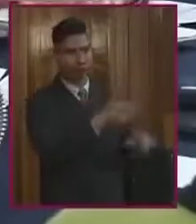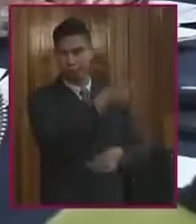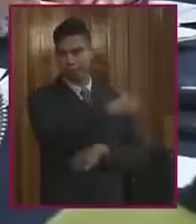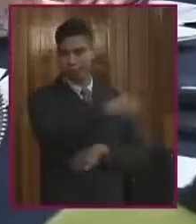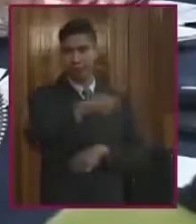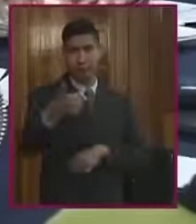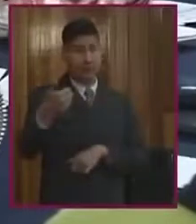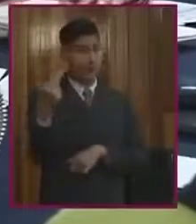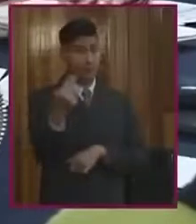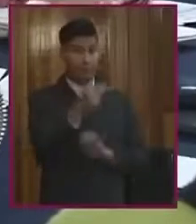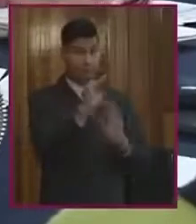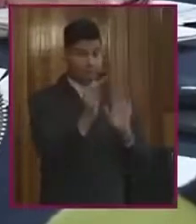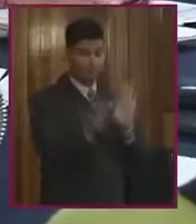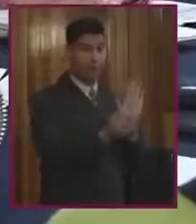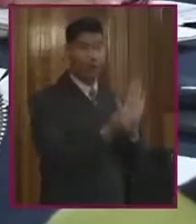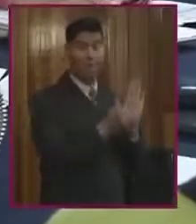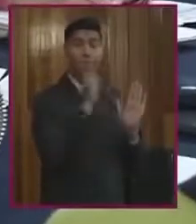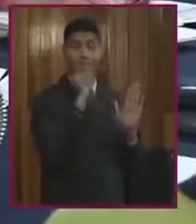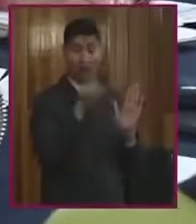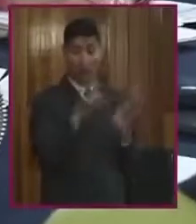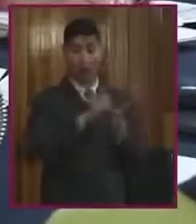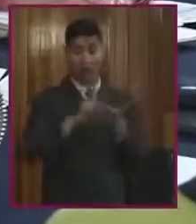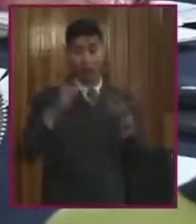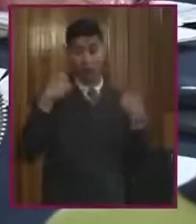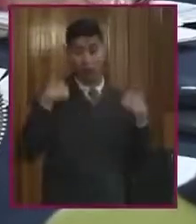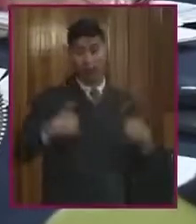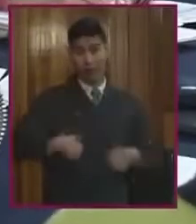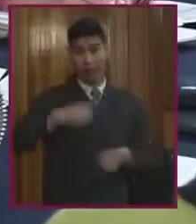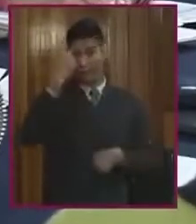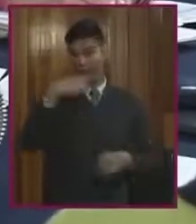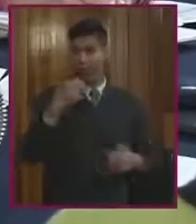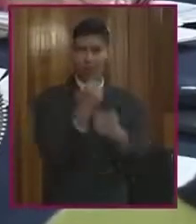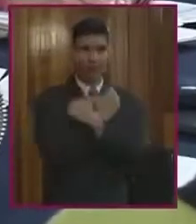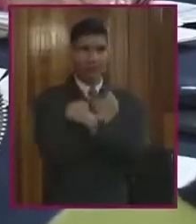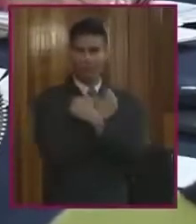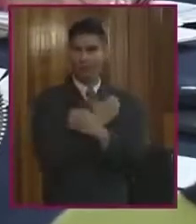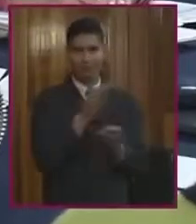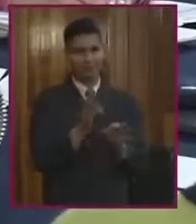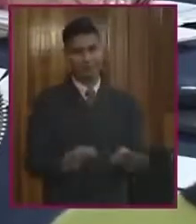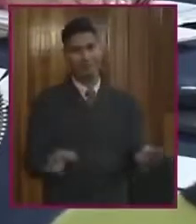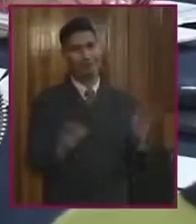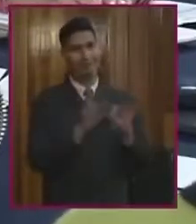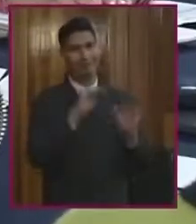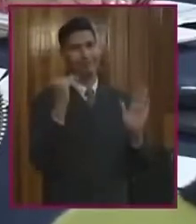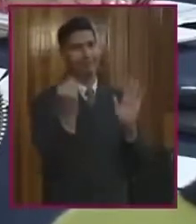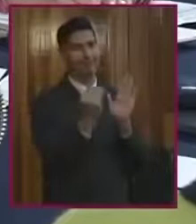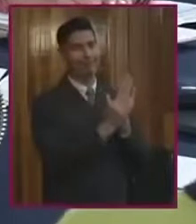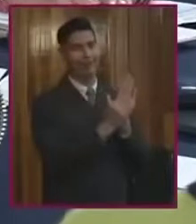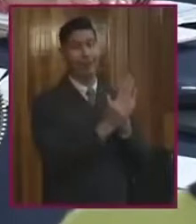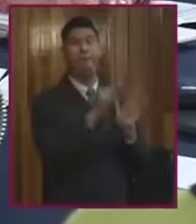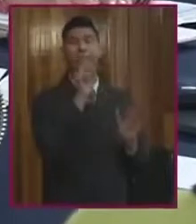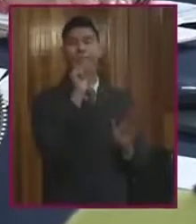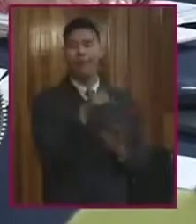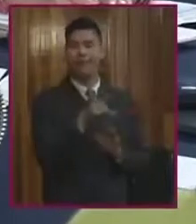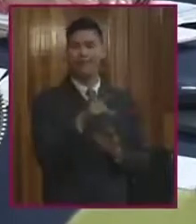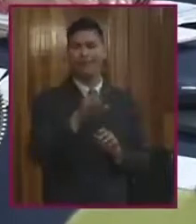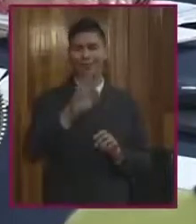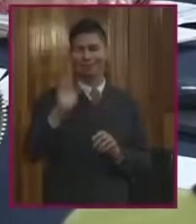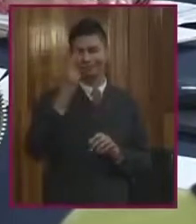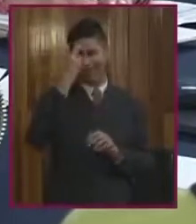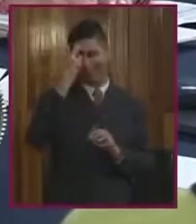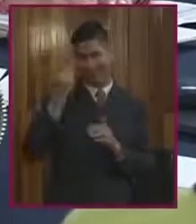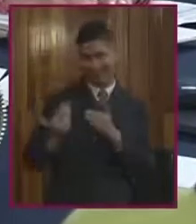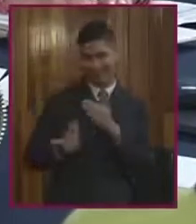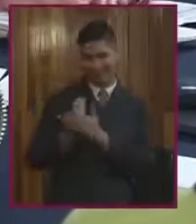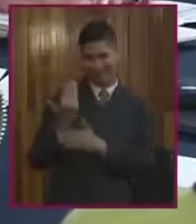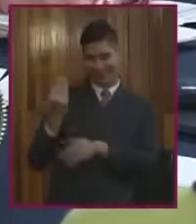la defensa del derecho humano a la educación y, como se señalaba en la mesa inicial, esta vuelta a la pedagogía es algo también